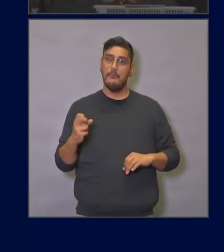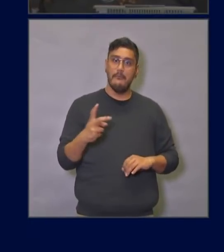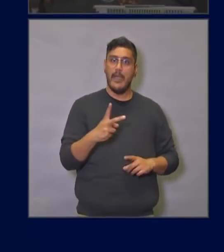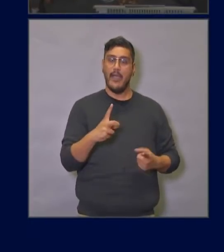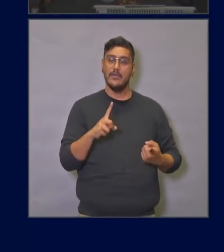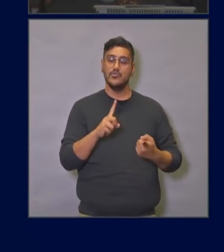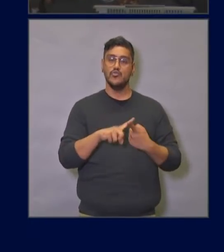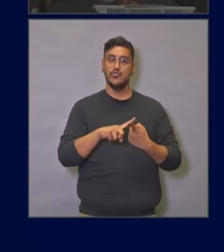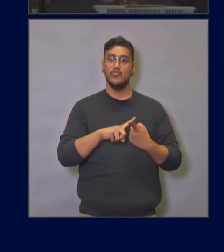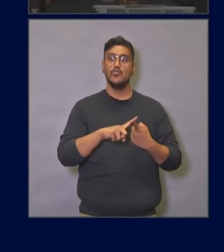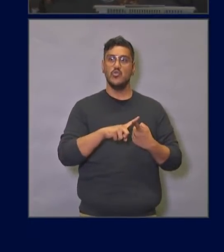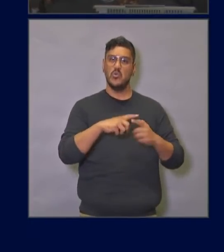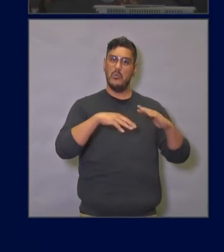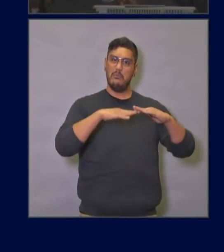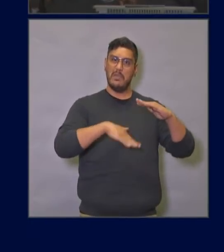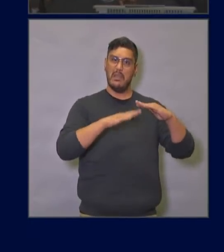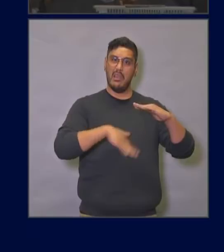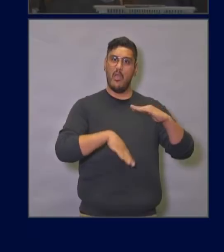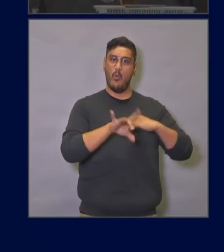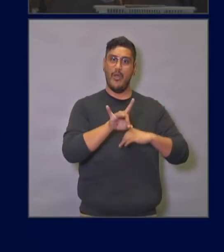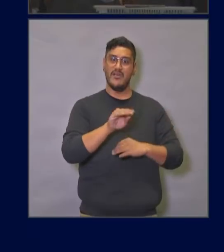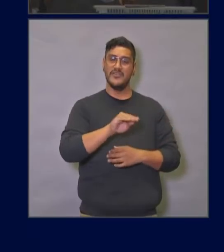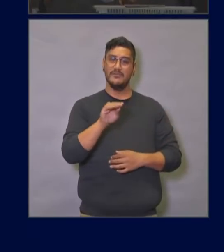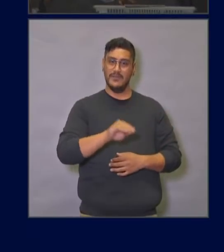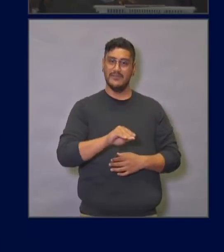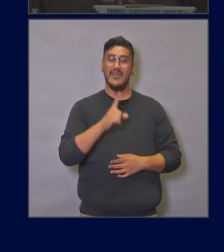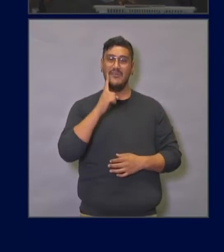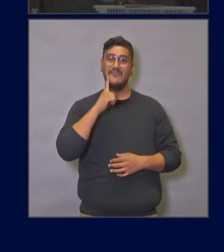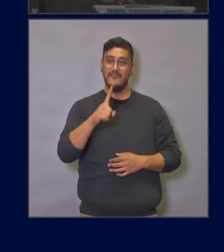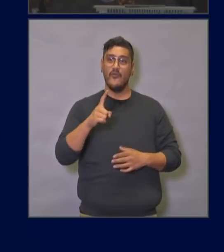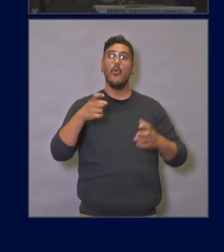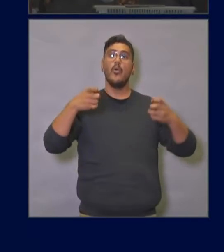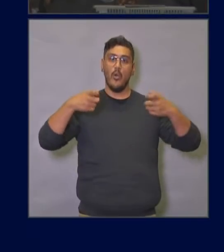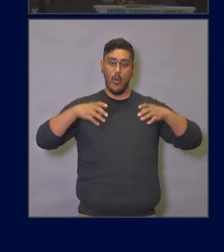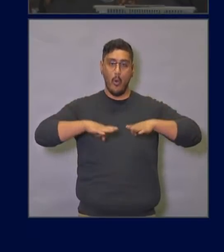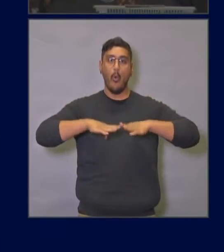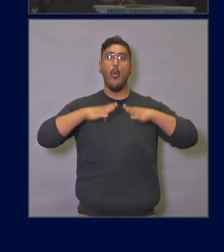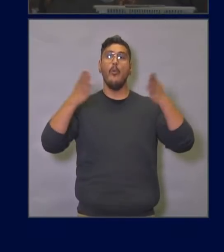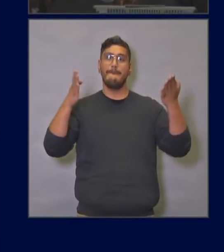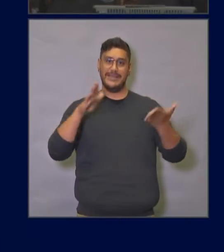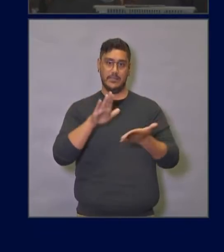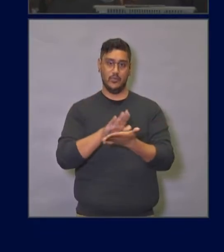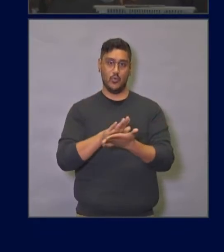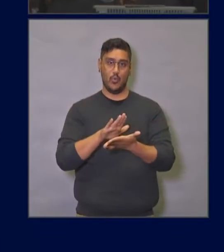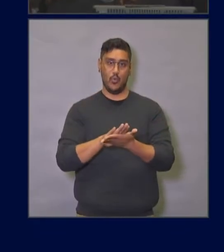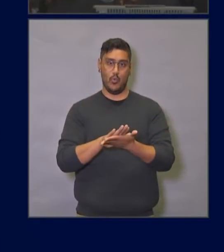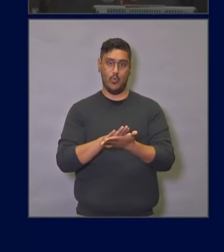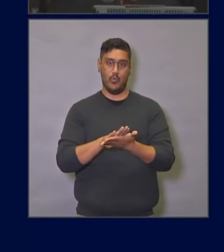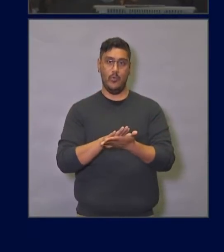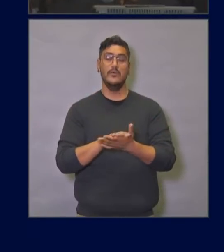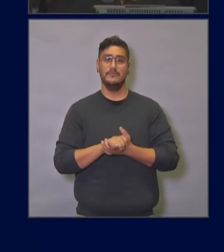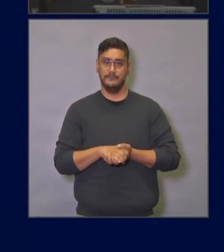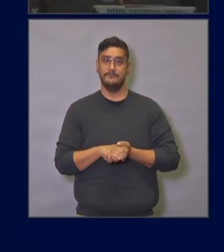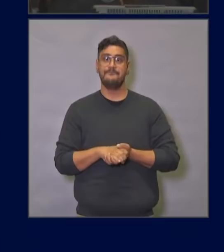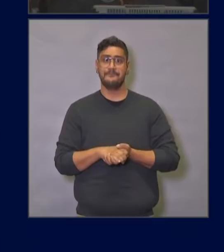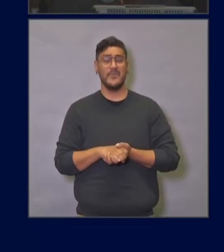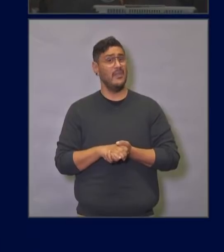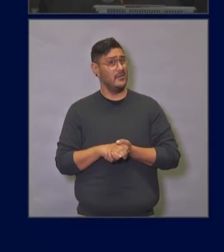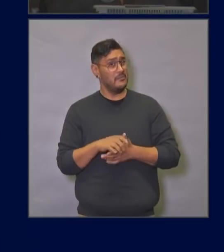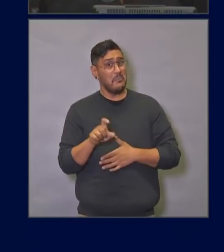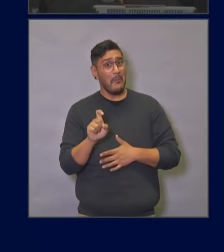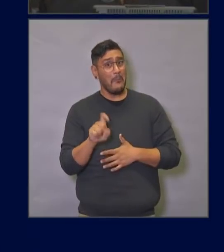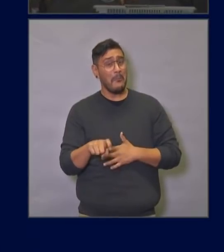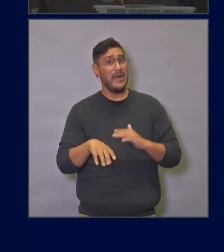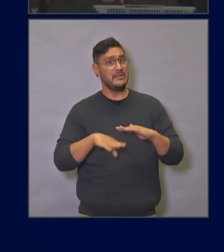de positividad por debajo del 8% para permitir la reapertura de las escuelas y debe ser incluso más bajo que